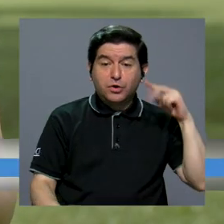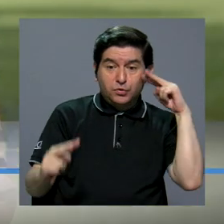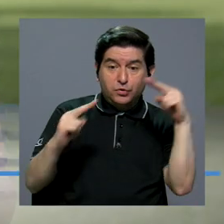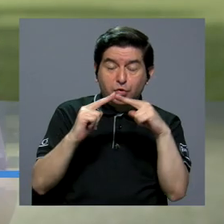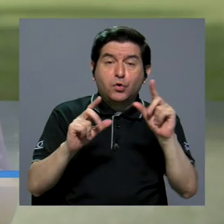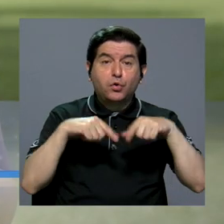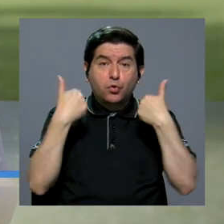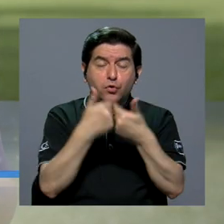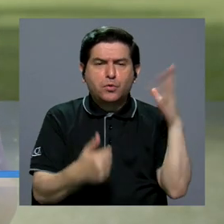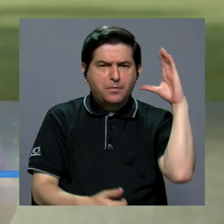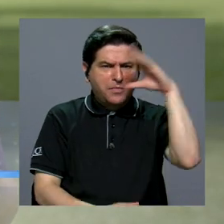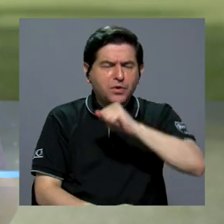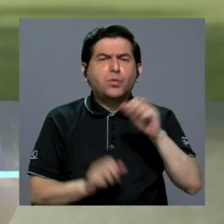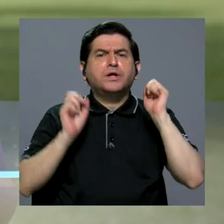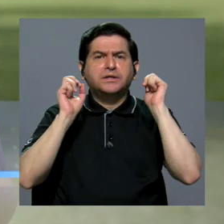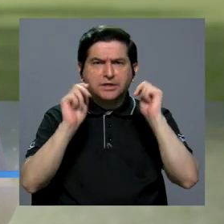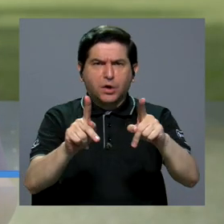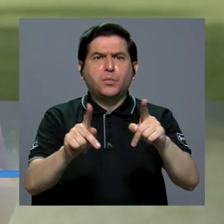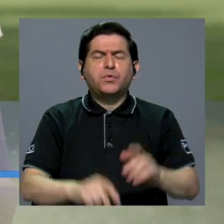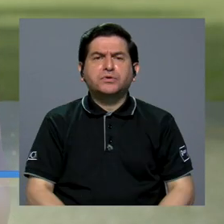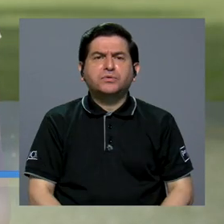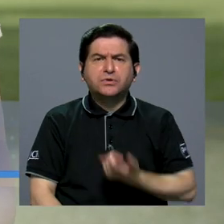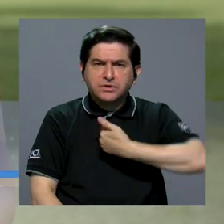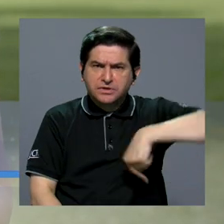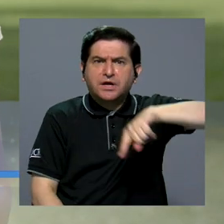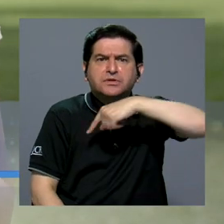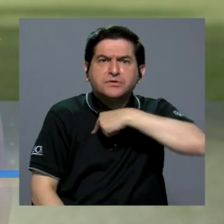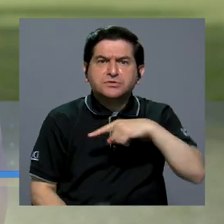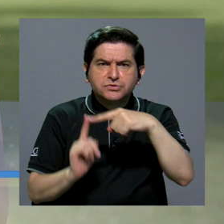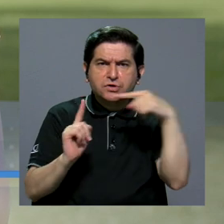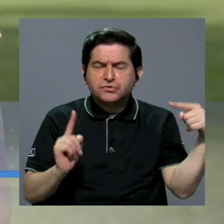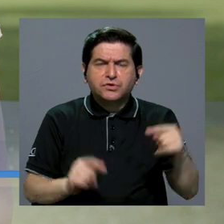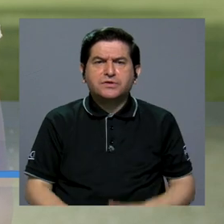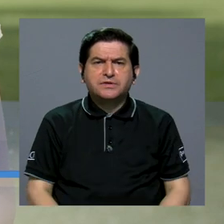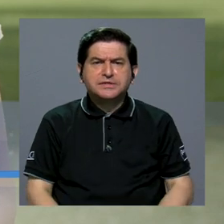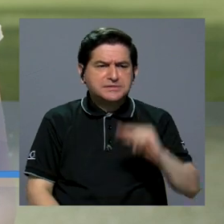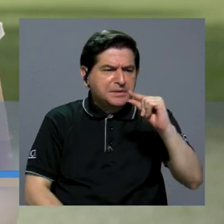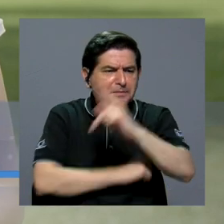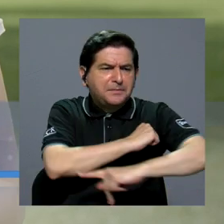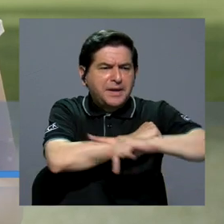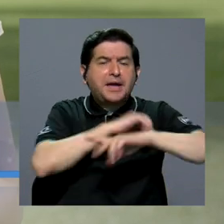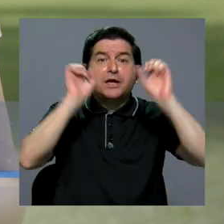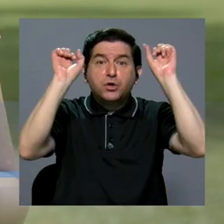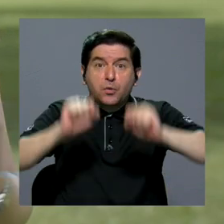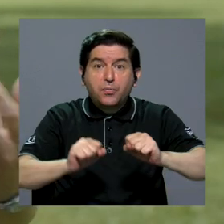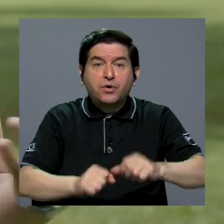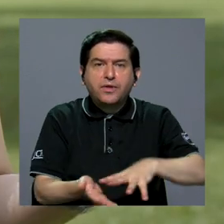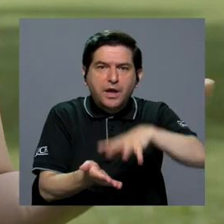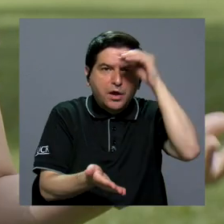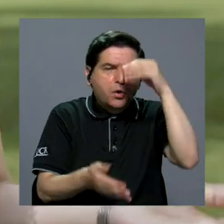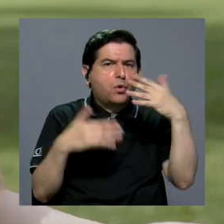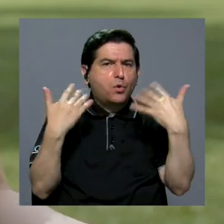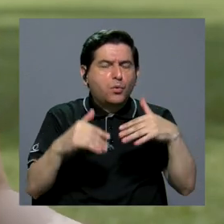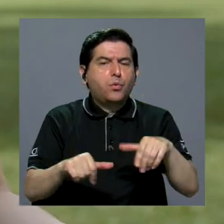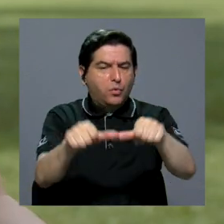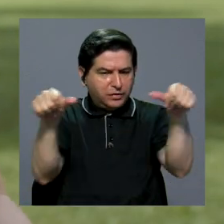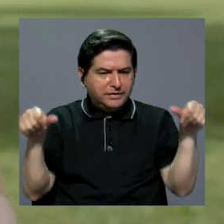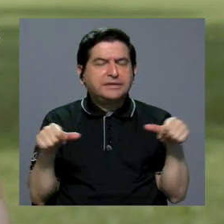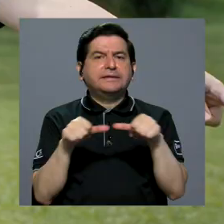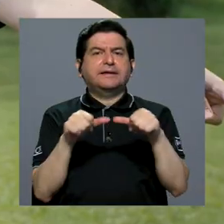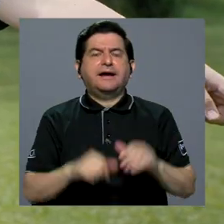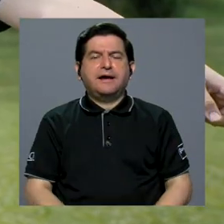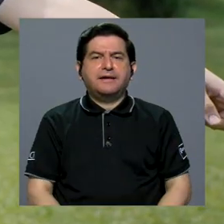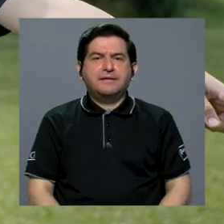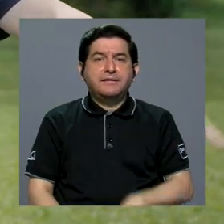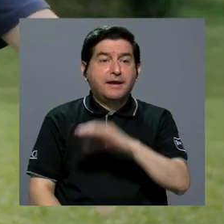grupo, me di cuenta que es una oportunidad para que nosotros, desde nuestro pequeño país, podamos aprender más sobre estas áreas